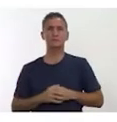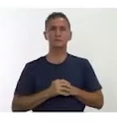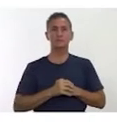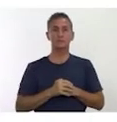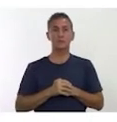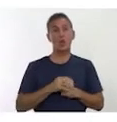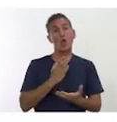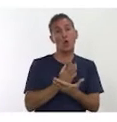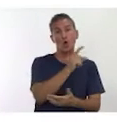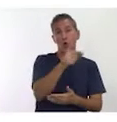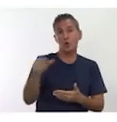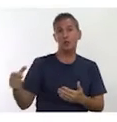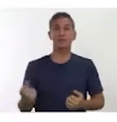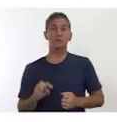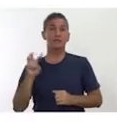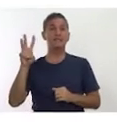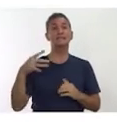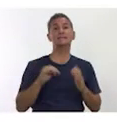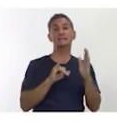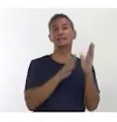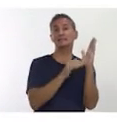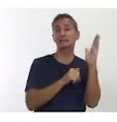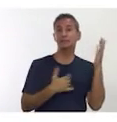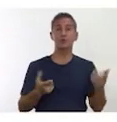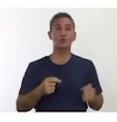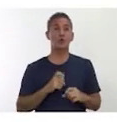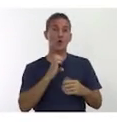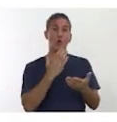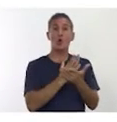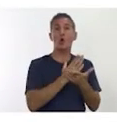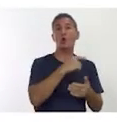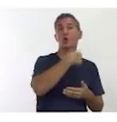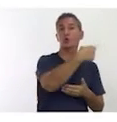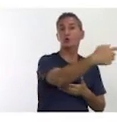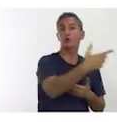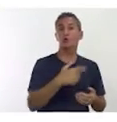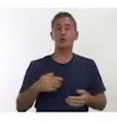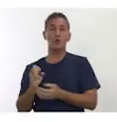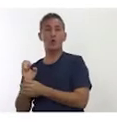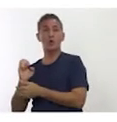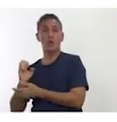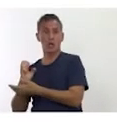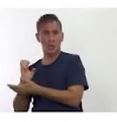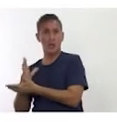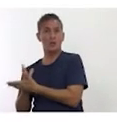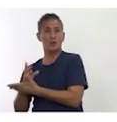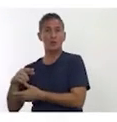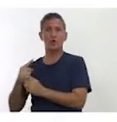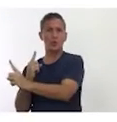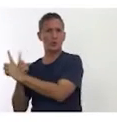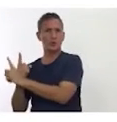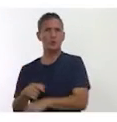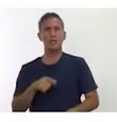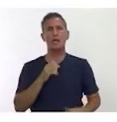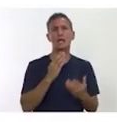Los estudiantes de tercer semestre del curso regular y también de por encuentro van a estudiar la